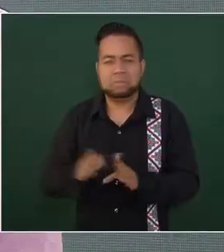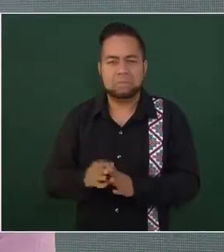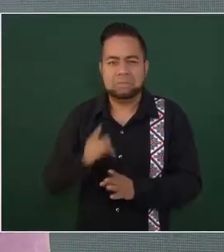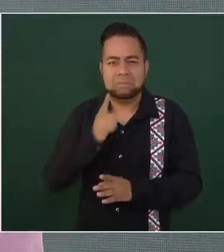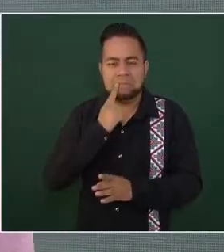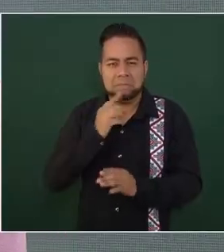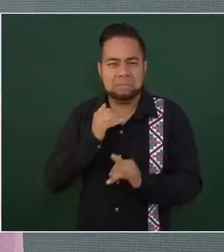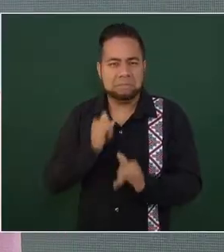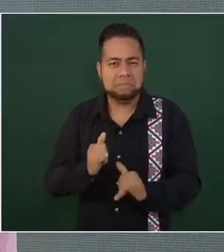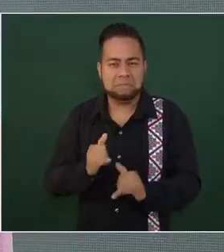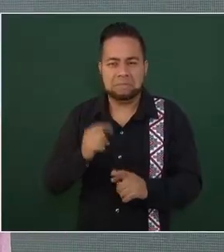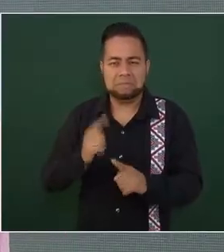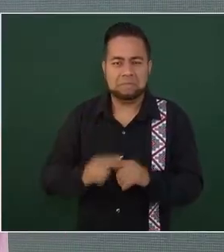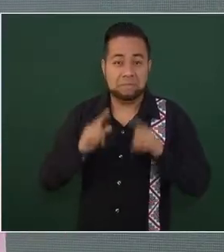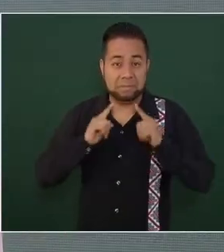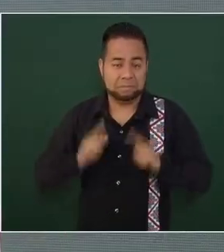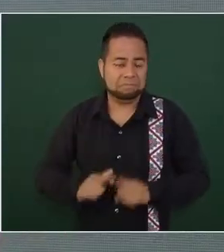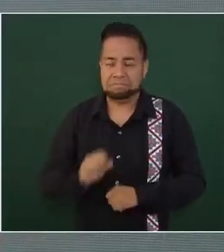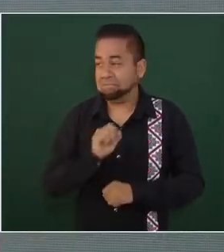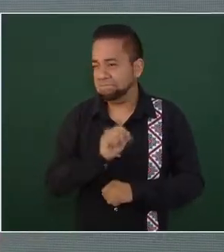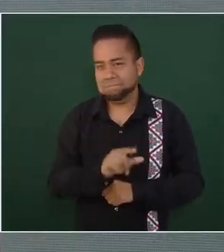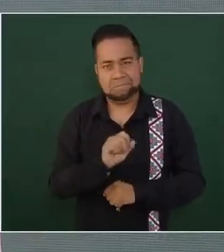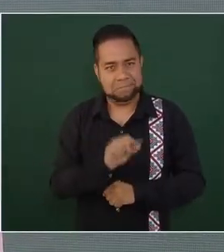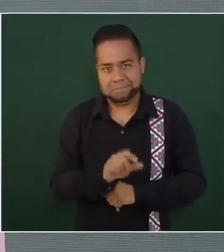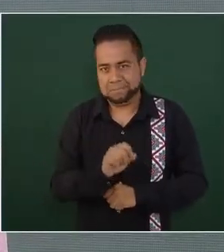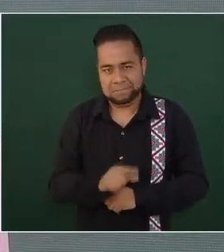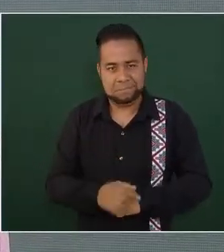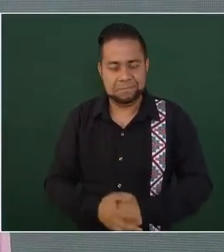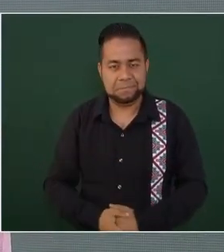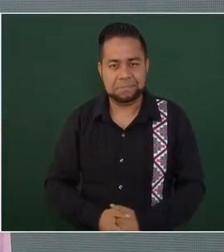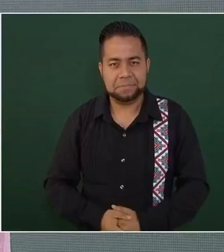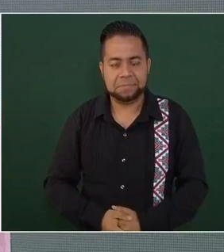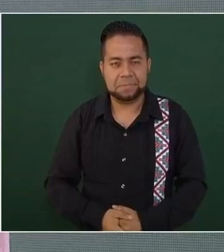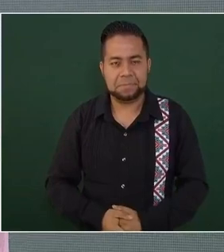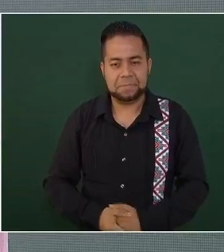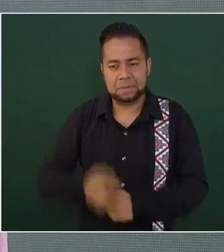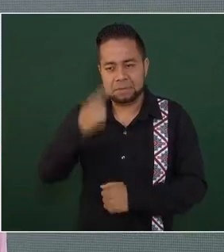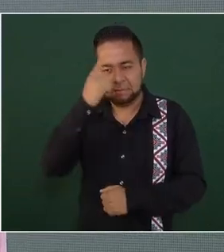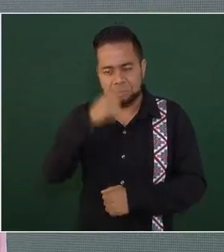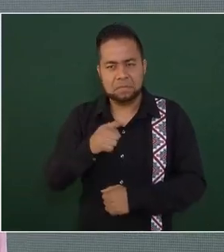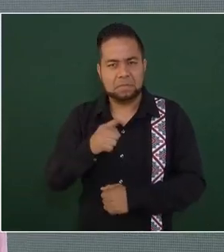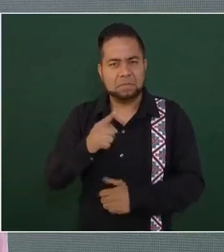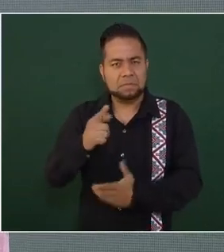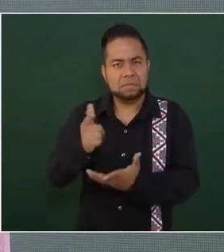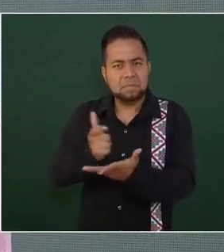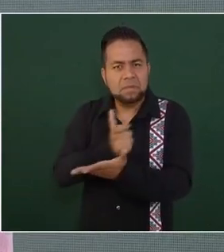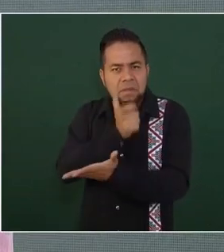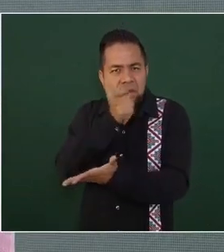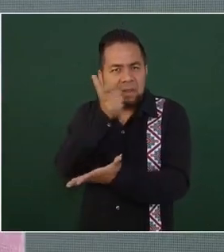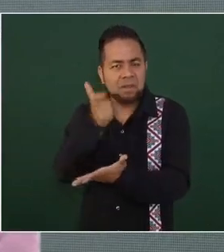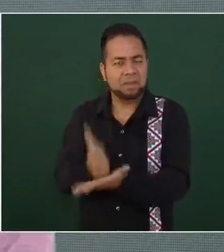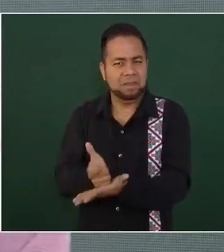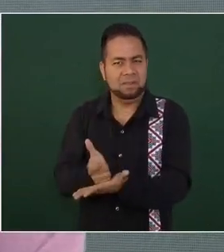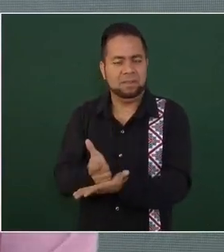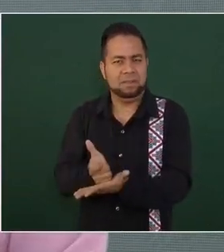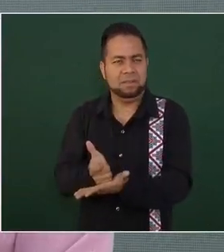del poder judicial a pagar una